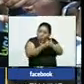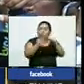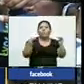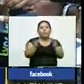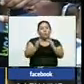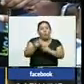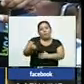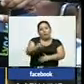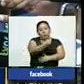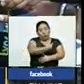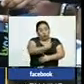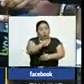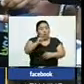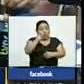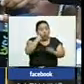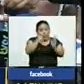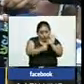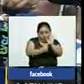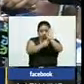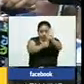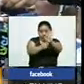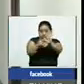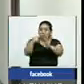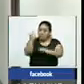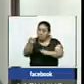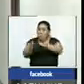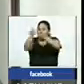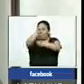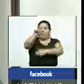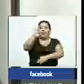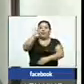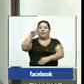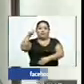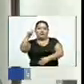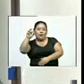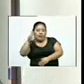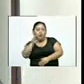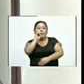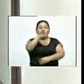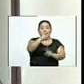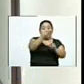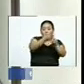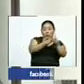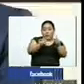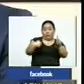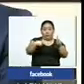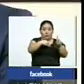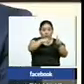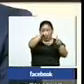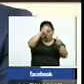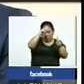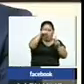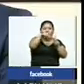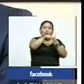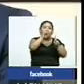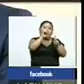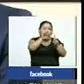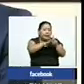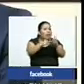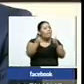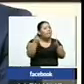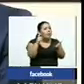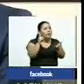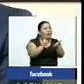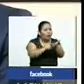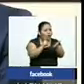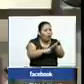aquellas que tengan orden penal las vamos a venir a presentar a esta institución. Según el actual titular del Ministerio de Trabajo, se han mantenido deudas en